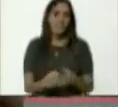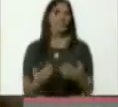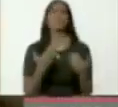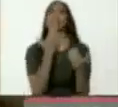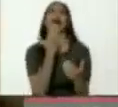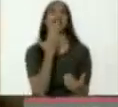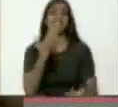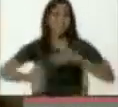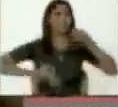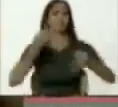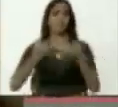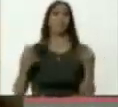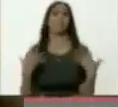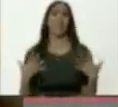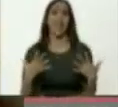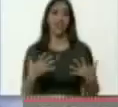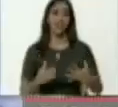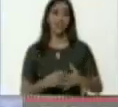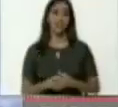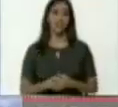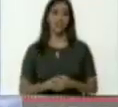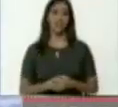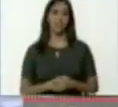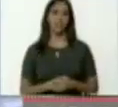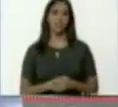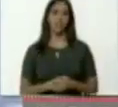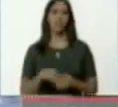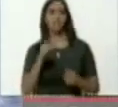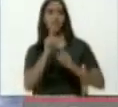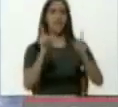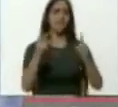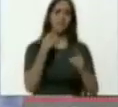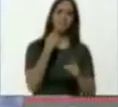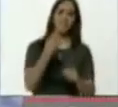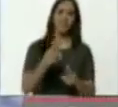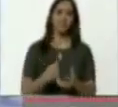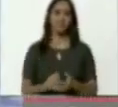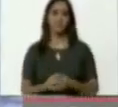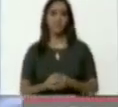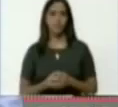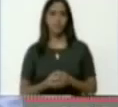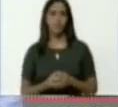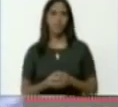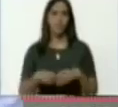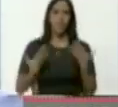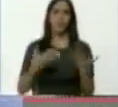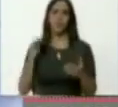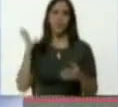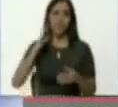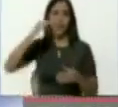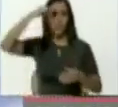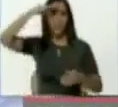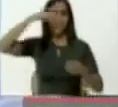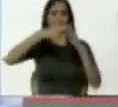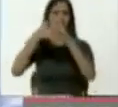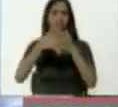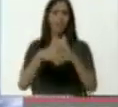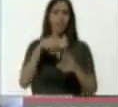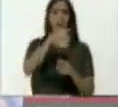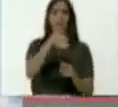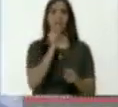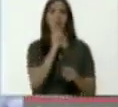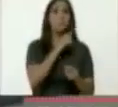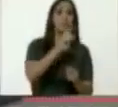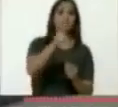me explique. Por ahí me decían, ¿cuándo vienen los Marines? Por ahí me decían, bueno, aquí está Franklin Marín, Carlos